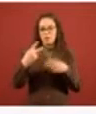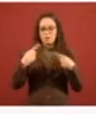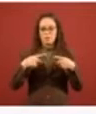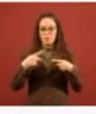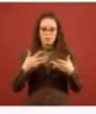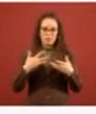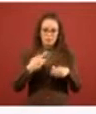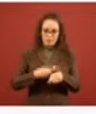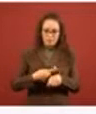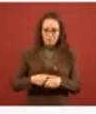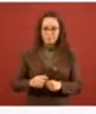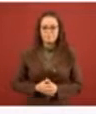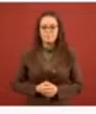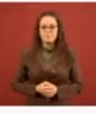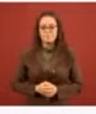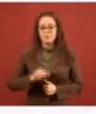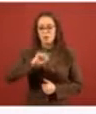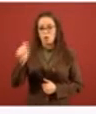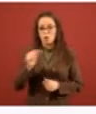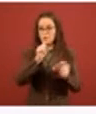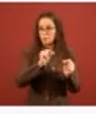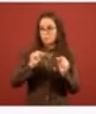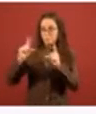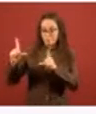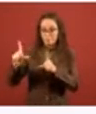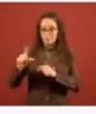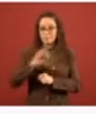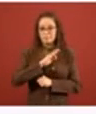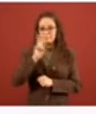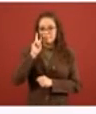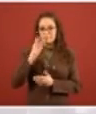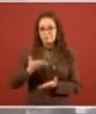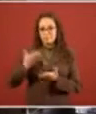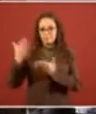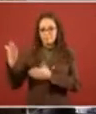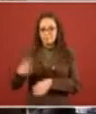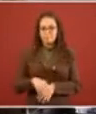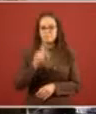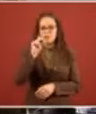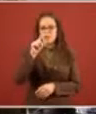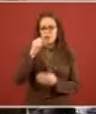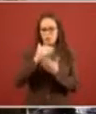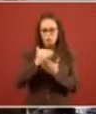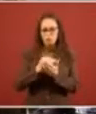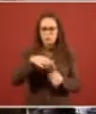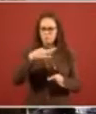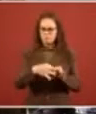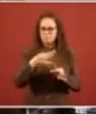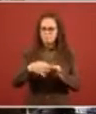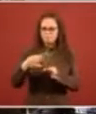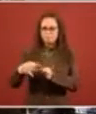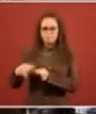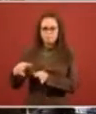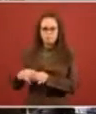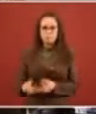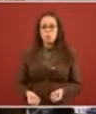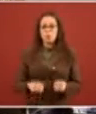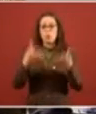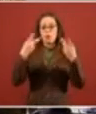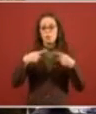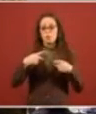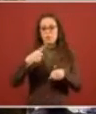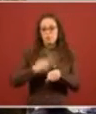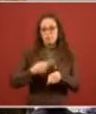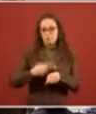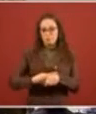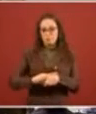vamos a seguir incluyendo la siguiente diapositiva para que ustedes tengan los datos puntuales de la distribución de la carga de enfermedad por cada